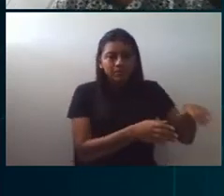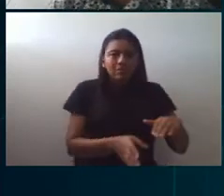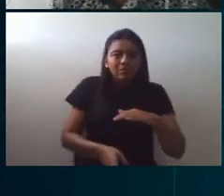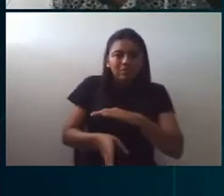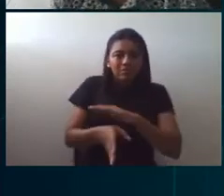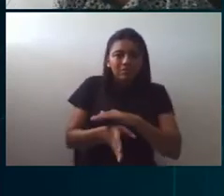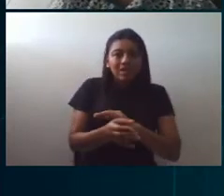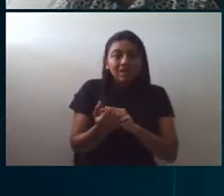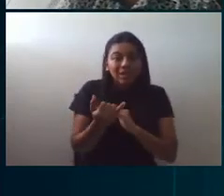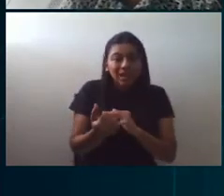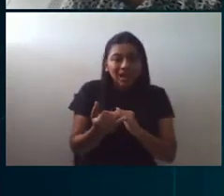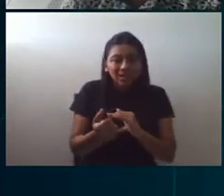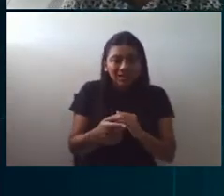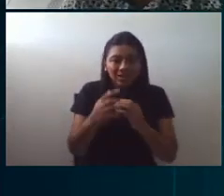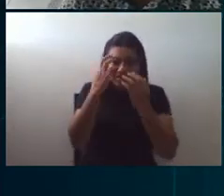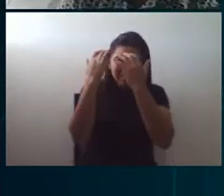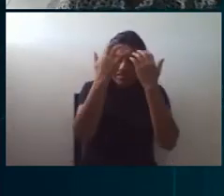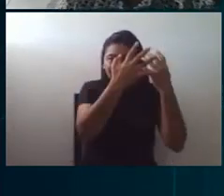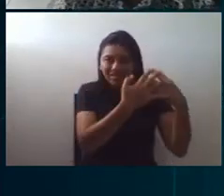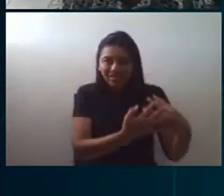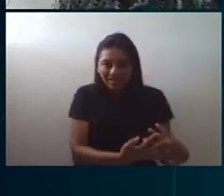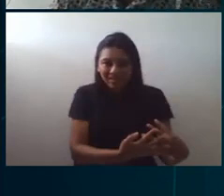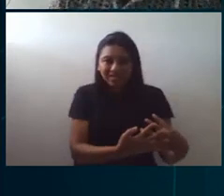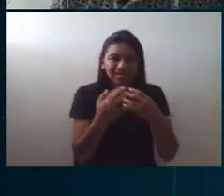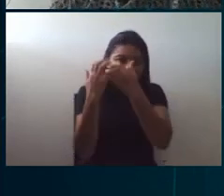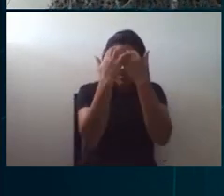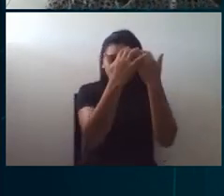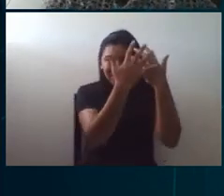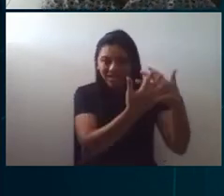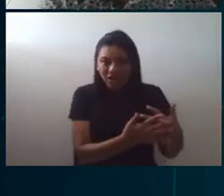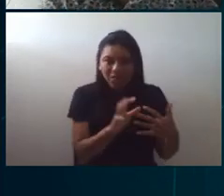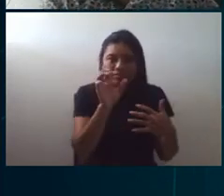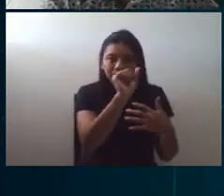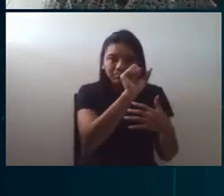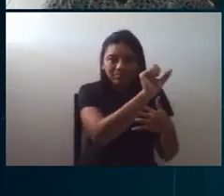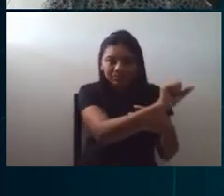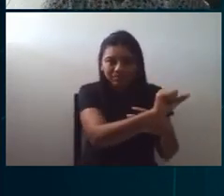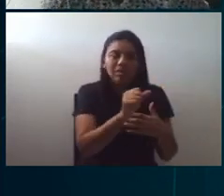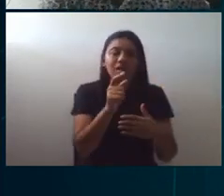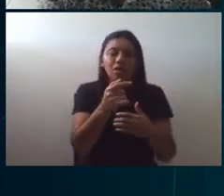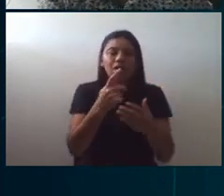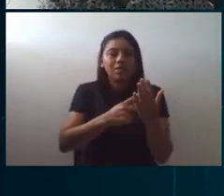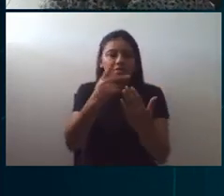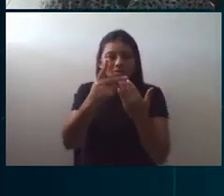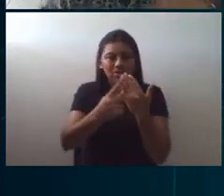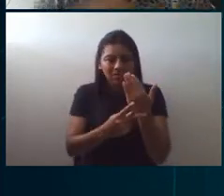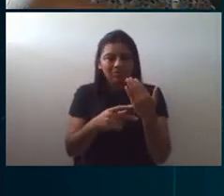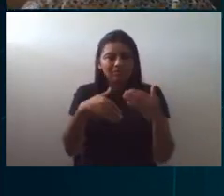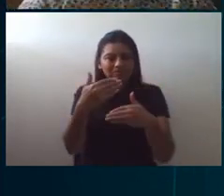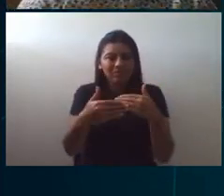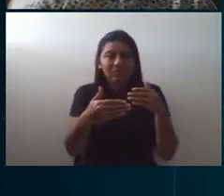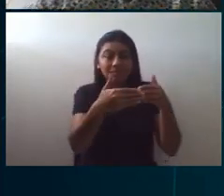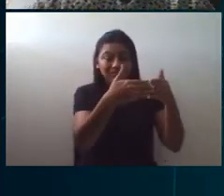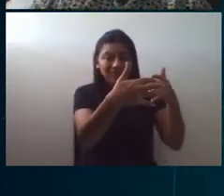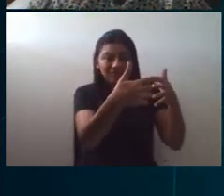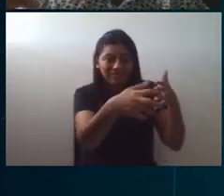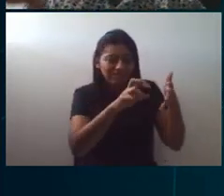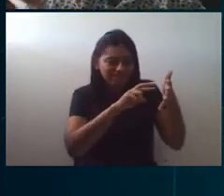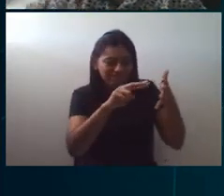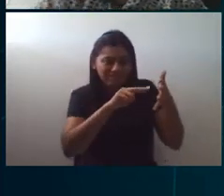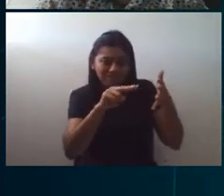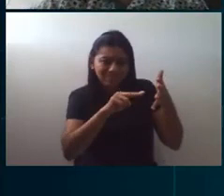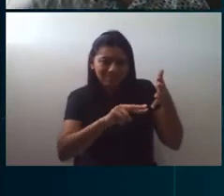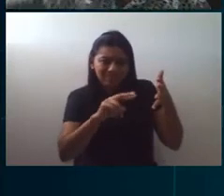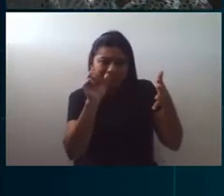la analítica como tal de textos? Y cuando hablamos de analítica es poder determinar un texto, poder analizarlo y poder tener ese texto